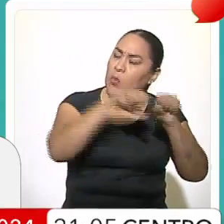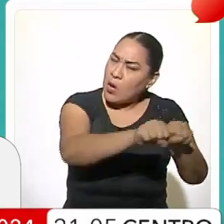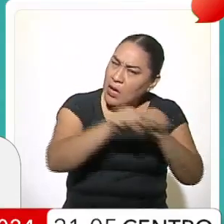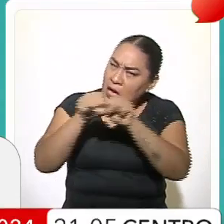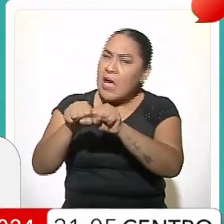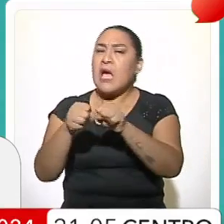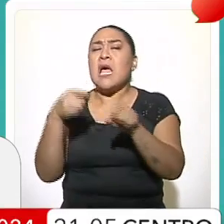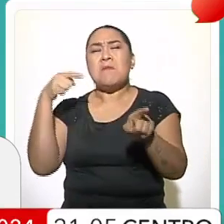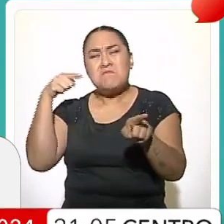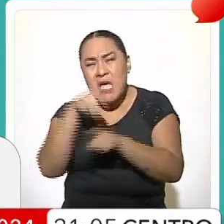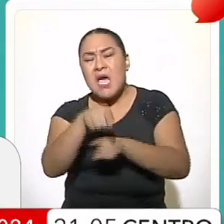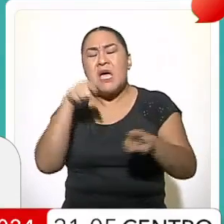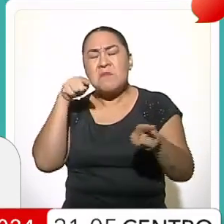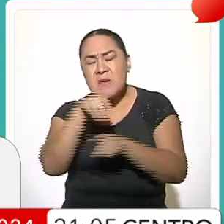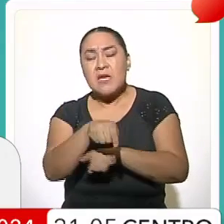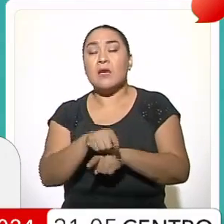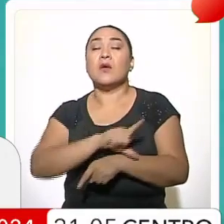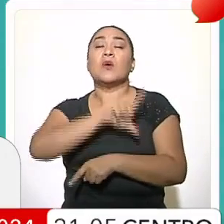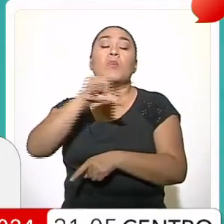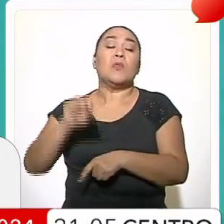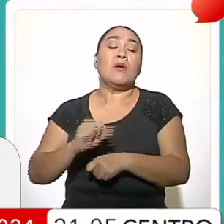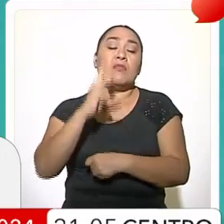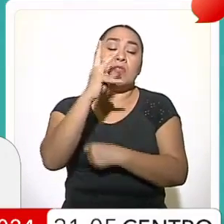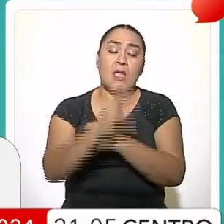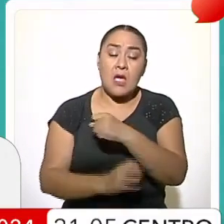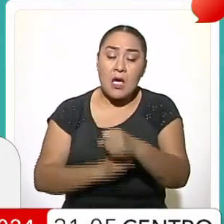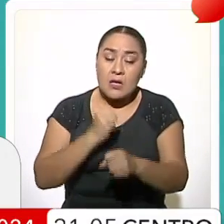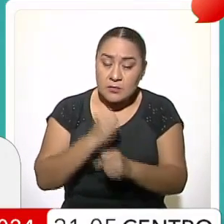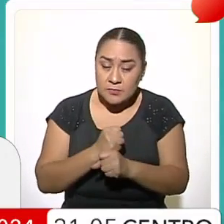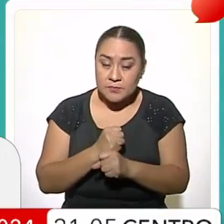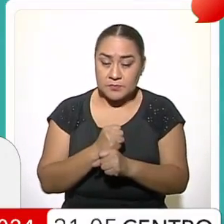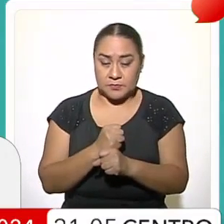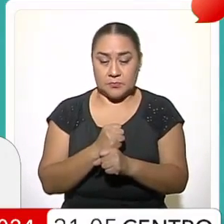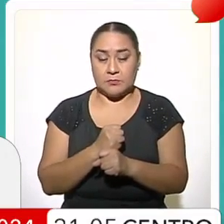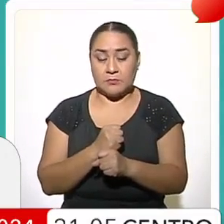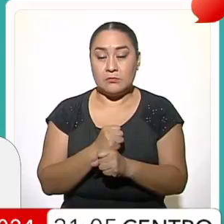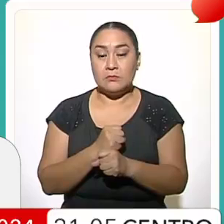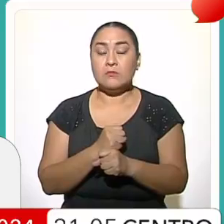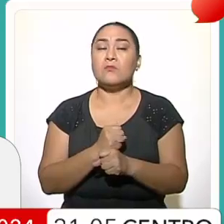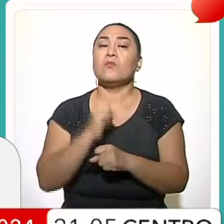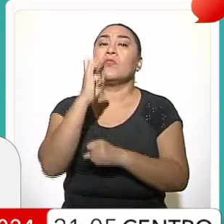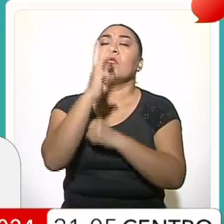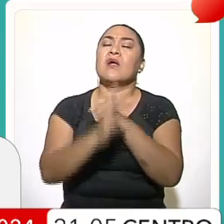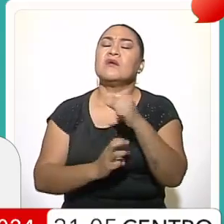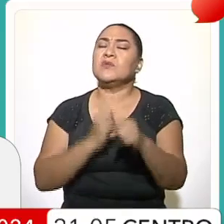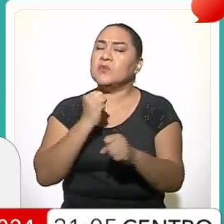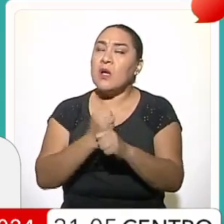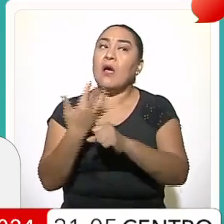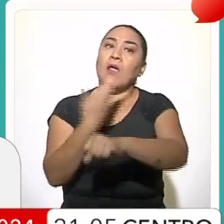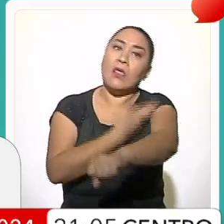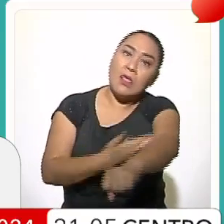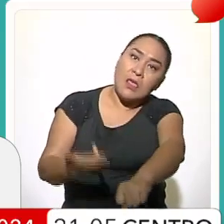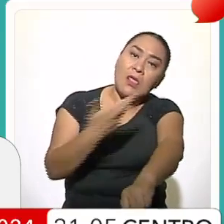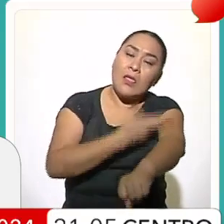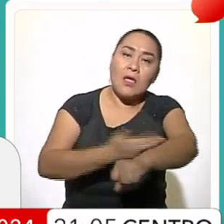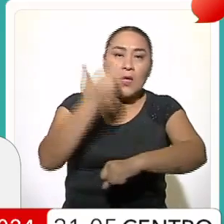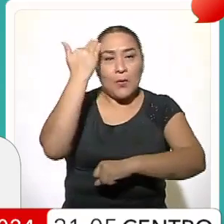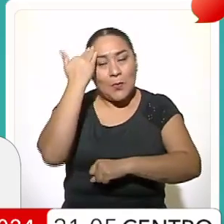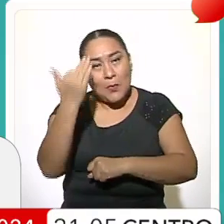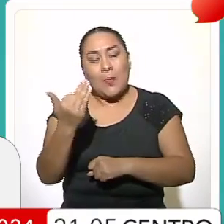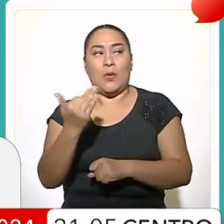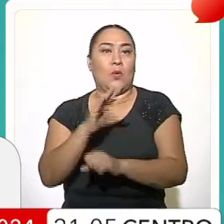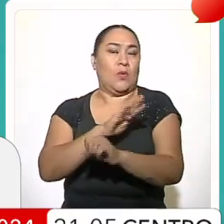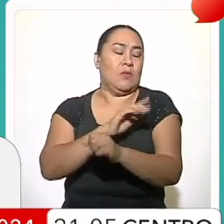tortura psicológica y 3 años de procesos burocráticos en